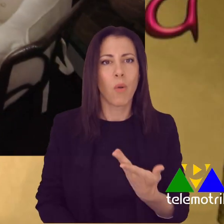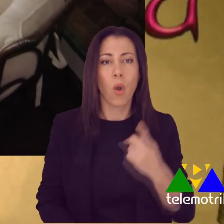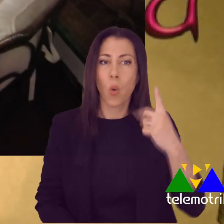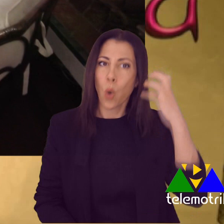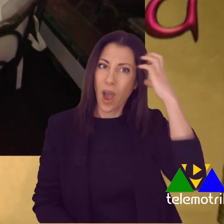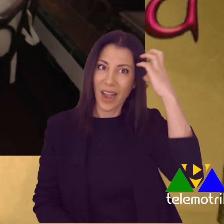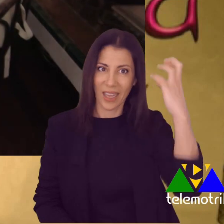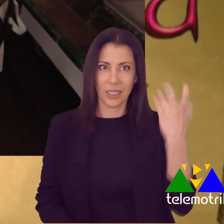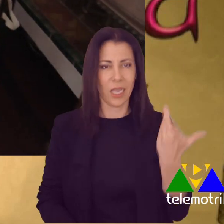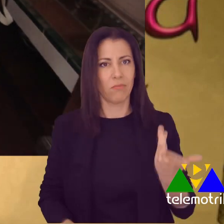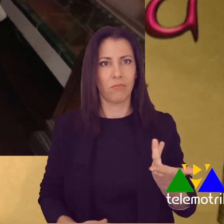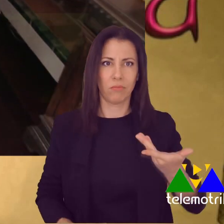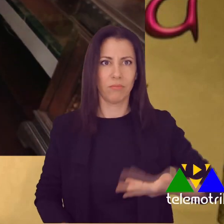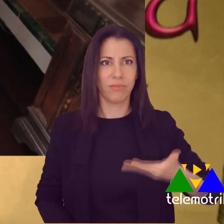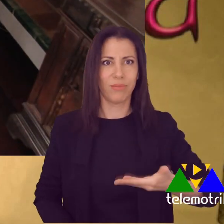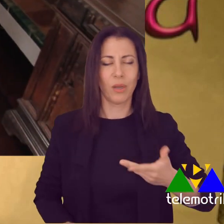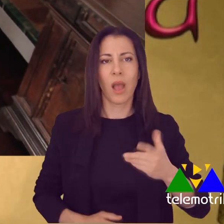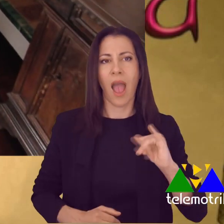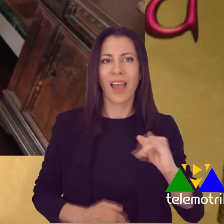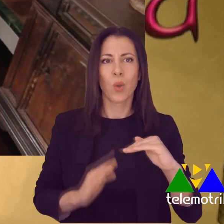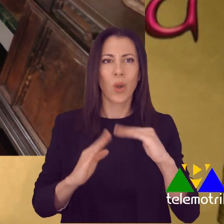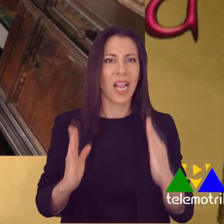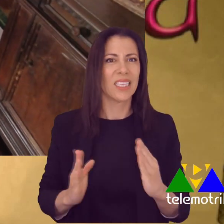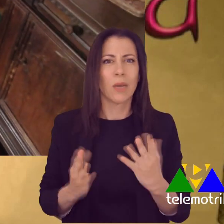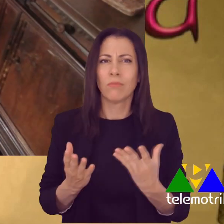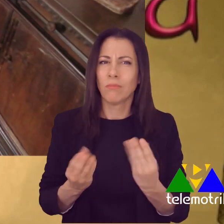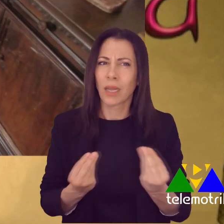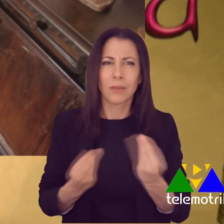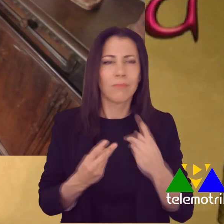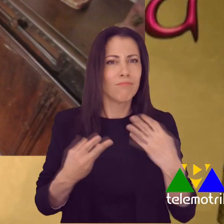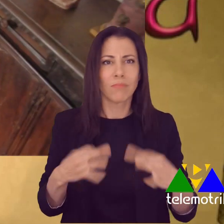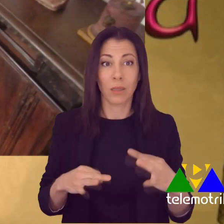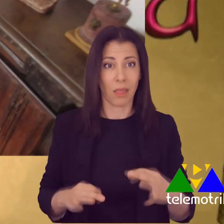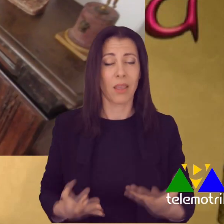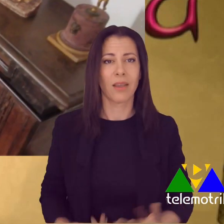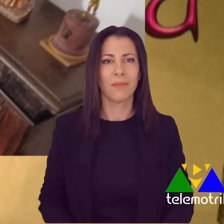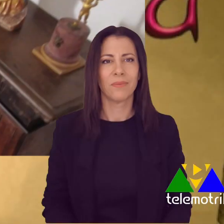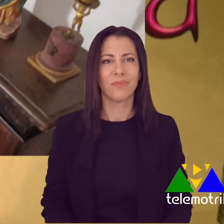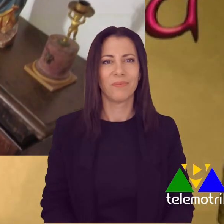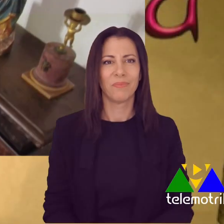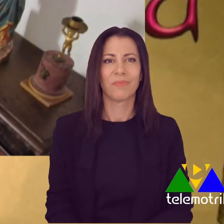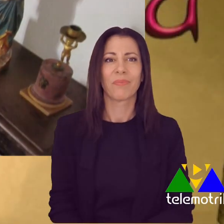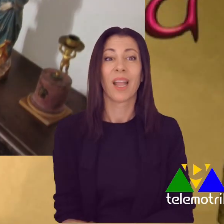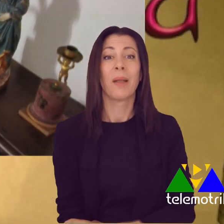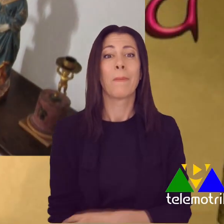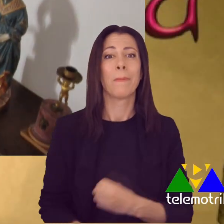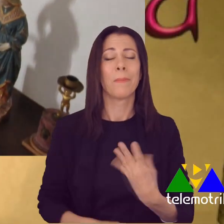unos reyes de este calibre, bueno, pues tienen una vivienda tan austera, ¿no? Bueno, pues